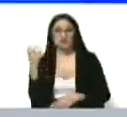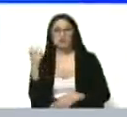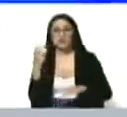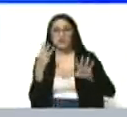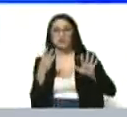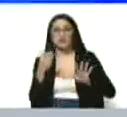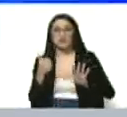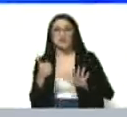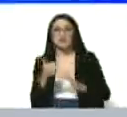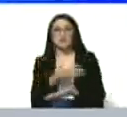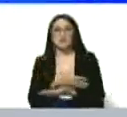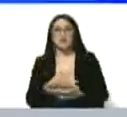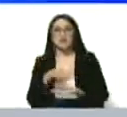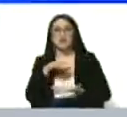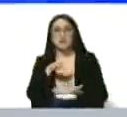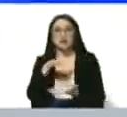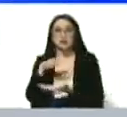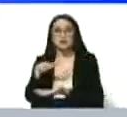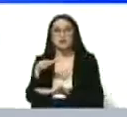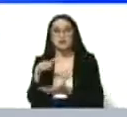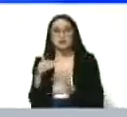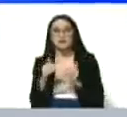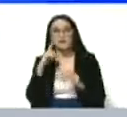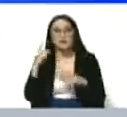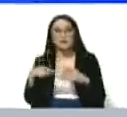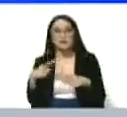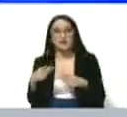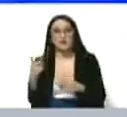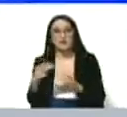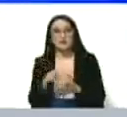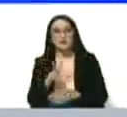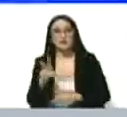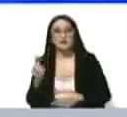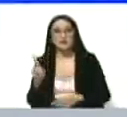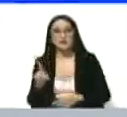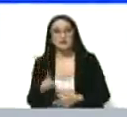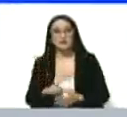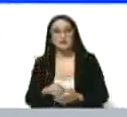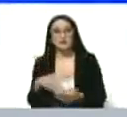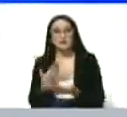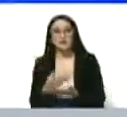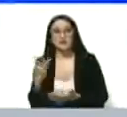286 millones de barriles equivalentes por día en 2021